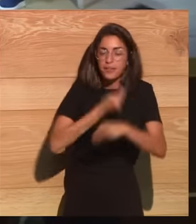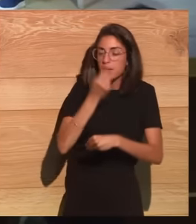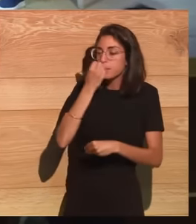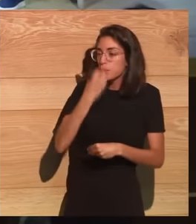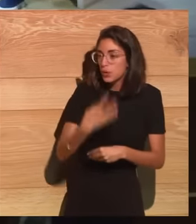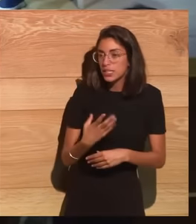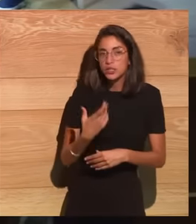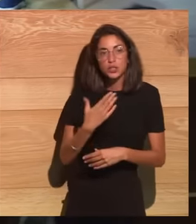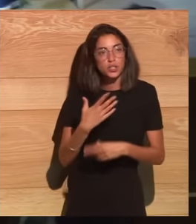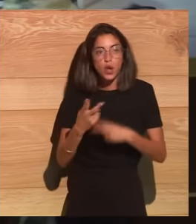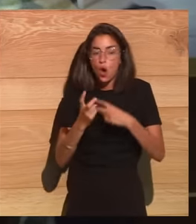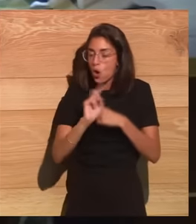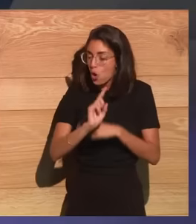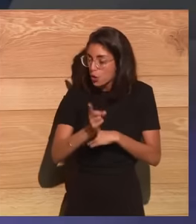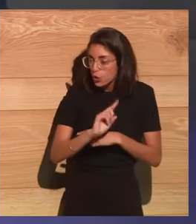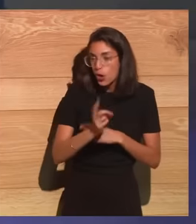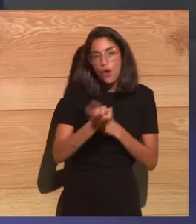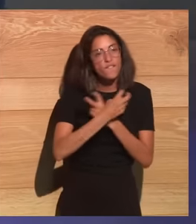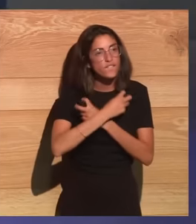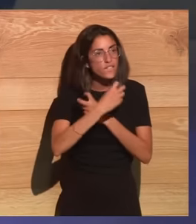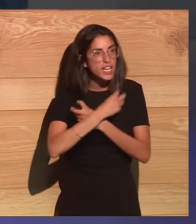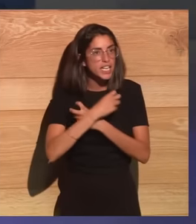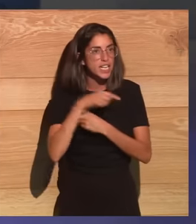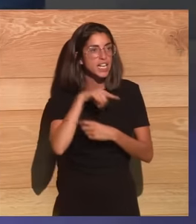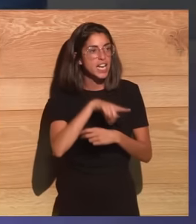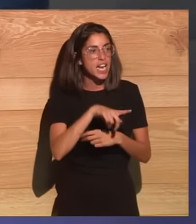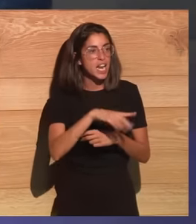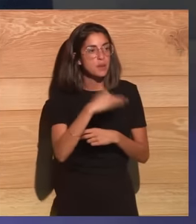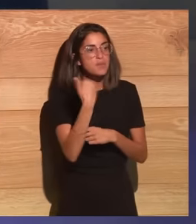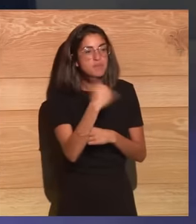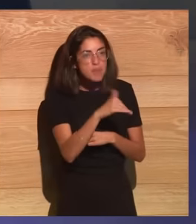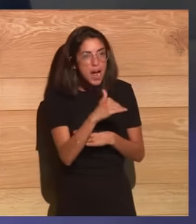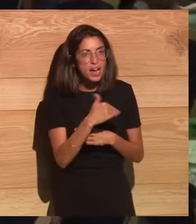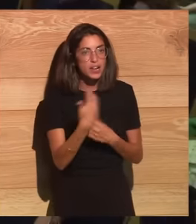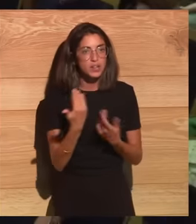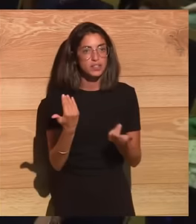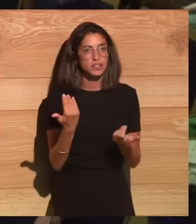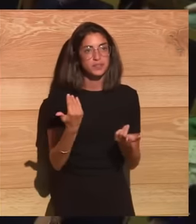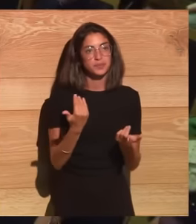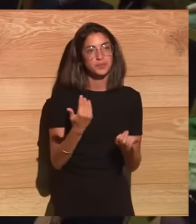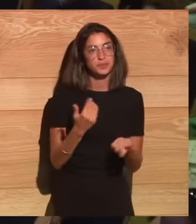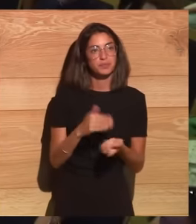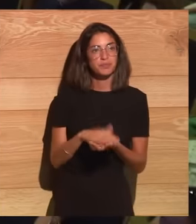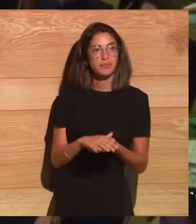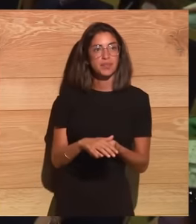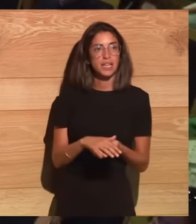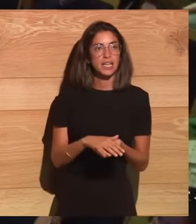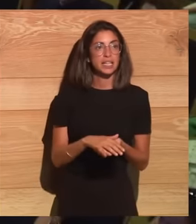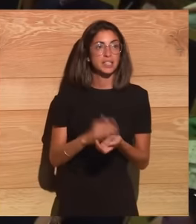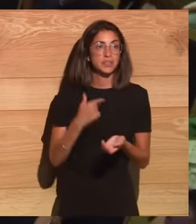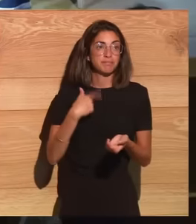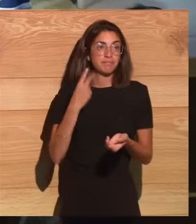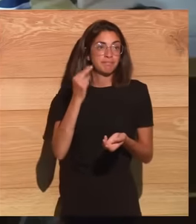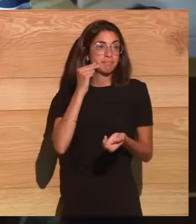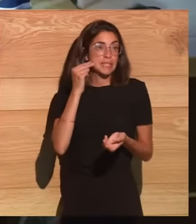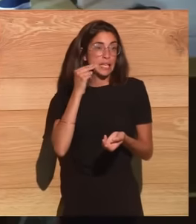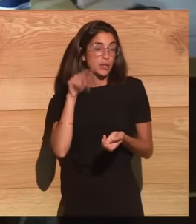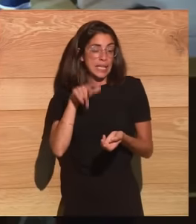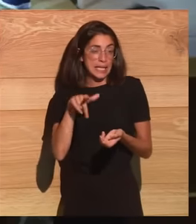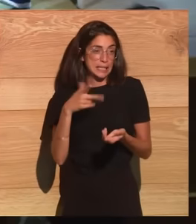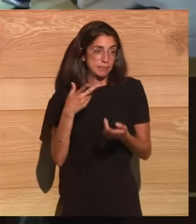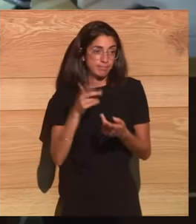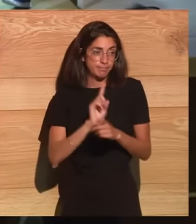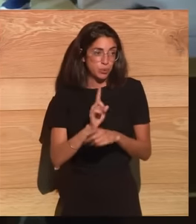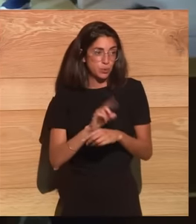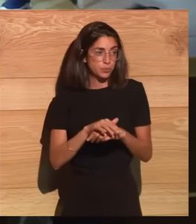Era veneno. Y ha sido a la falta. Que le conozco es ponzoñoso. Te ha dado miedo que no se atendiera. Que la no, rabia que me